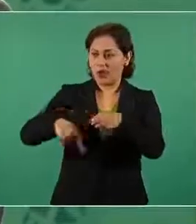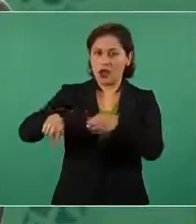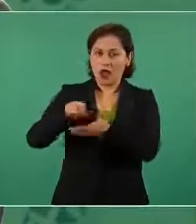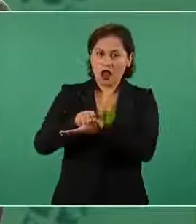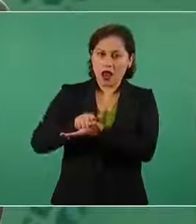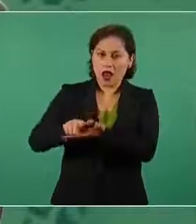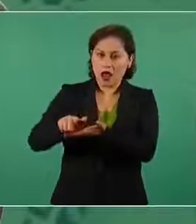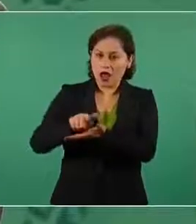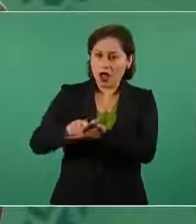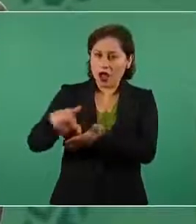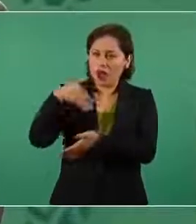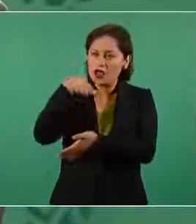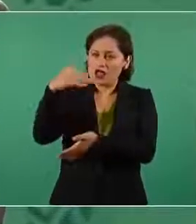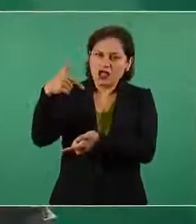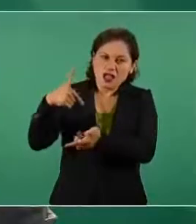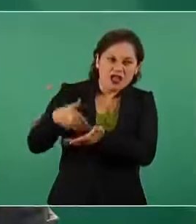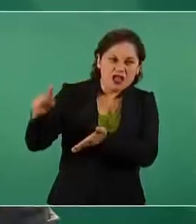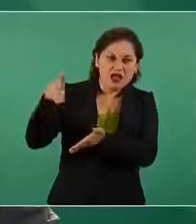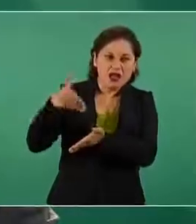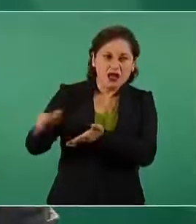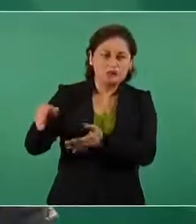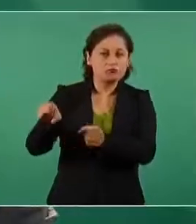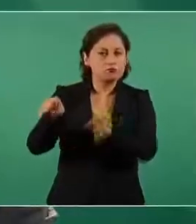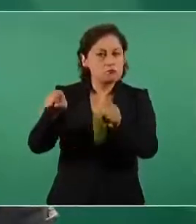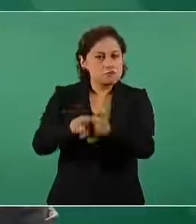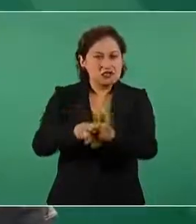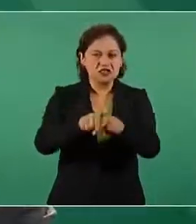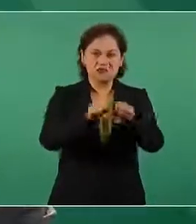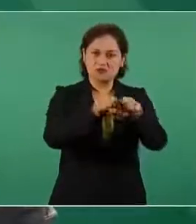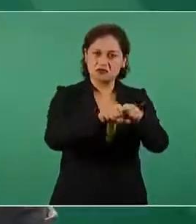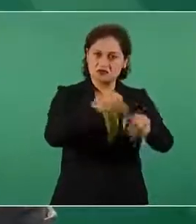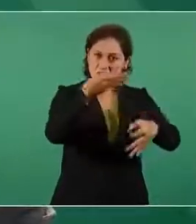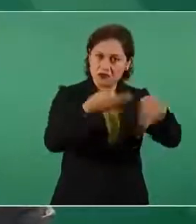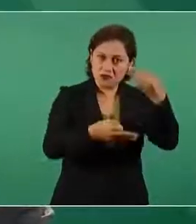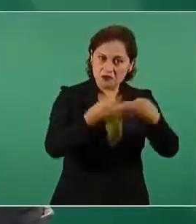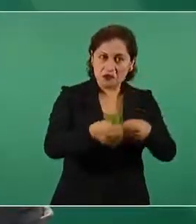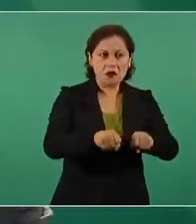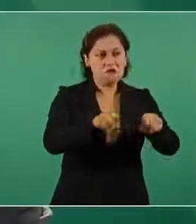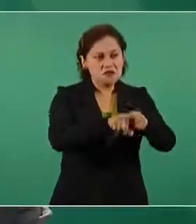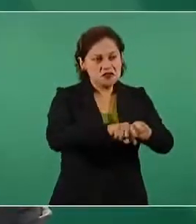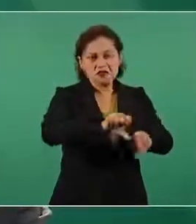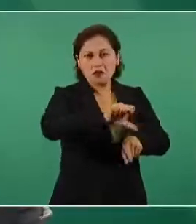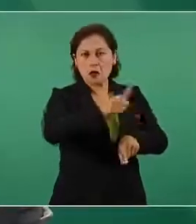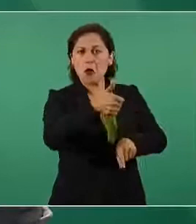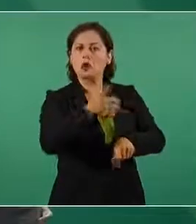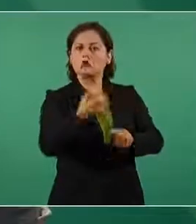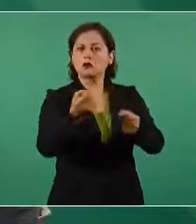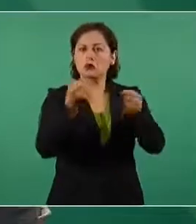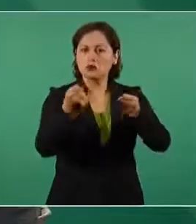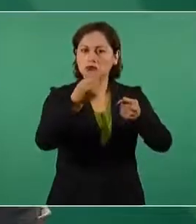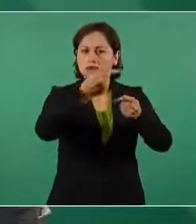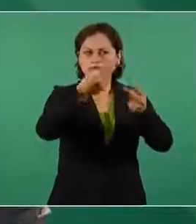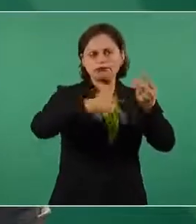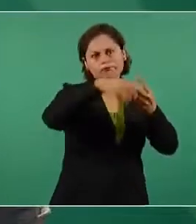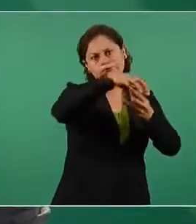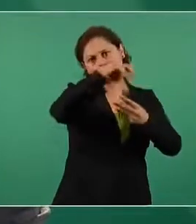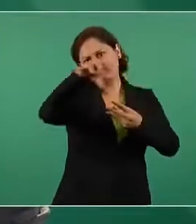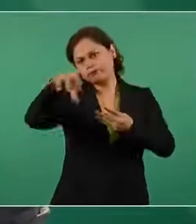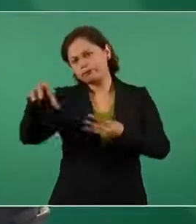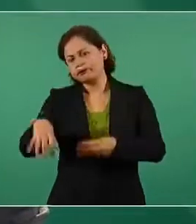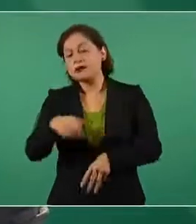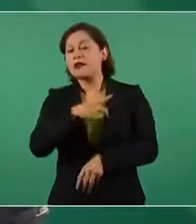Todos los poderes hay que limpiar de arriba para abajo, como se